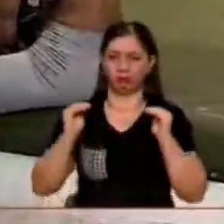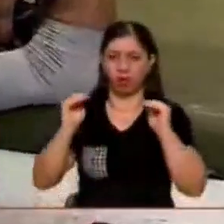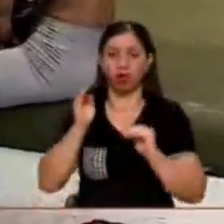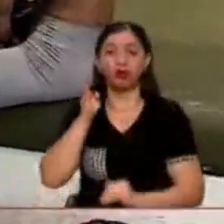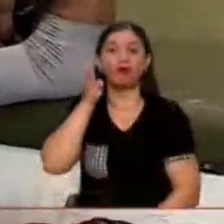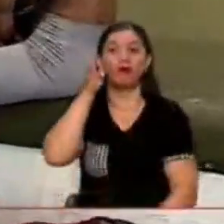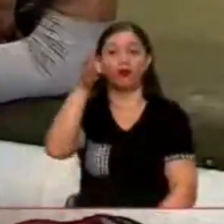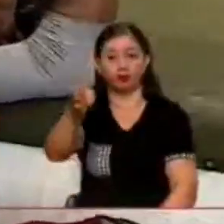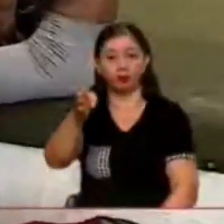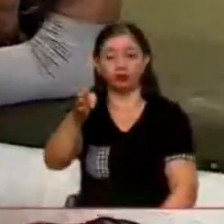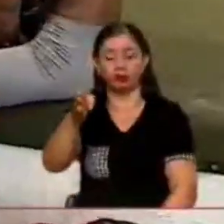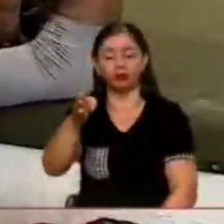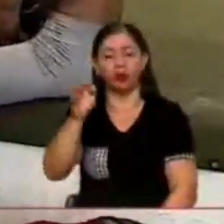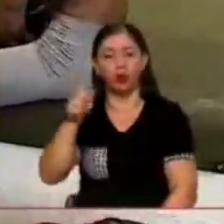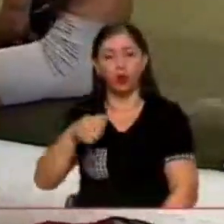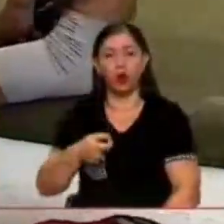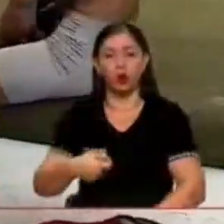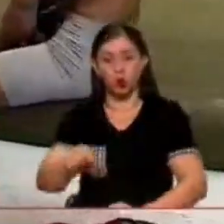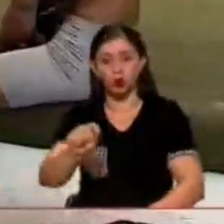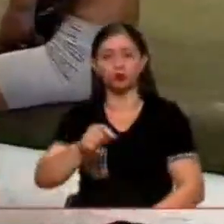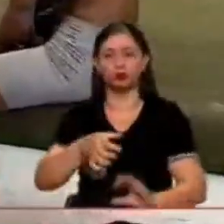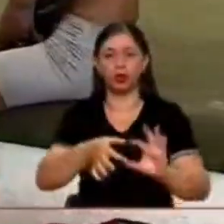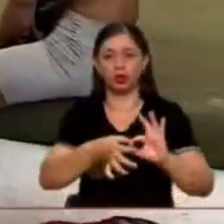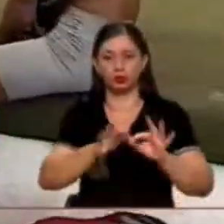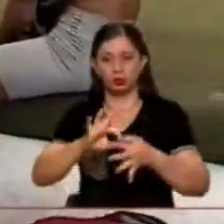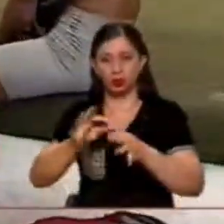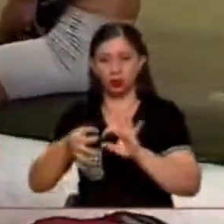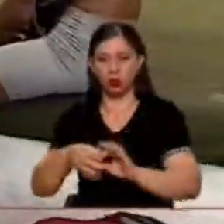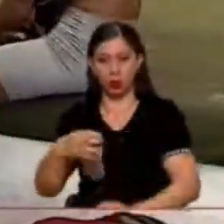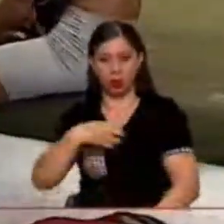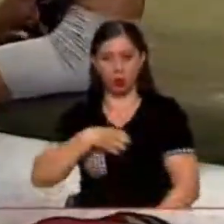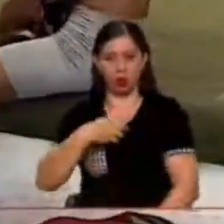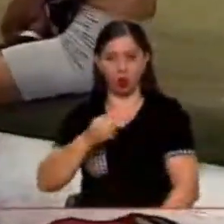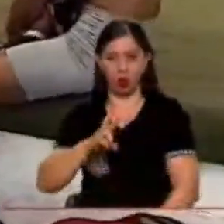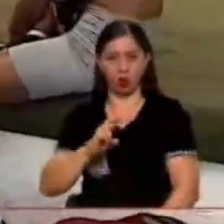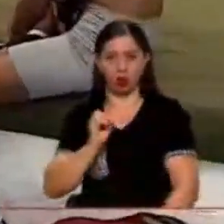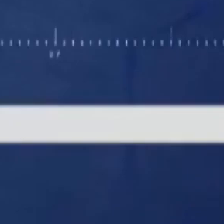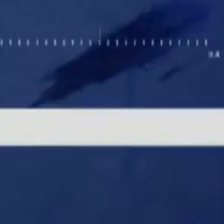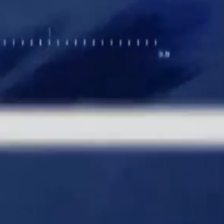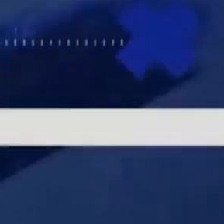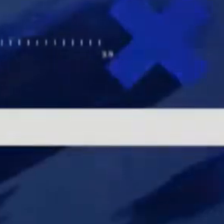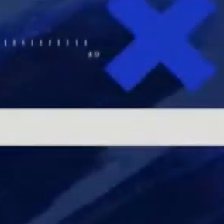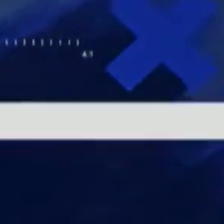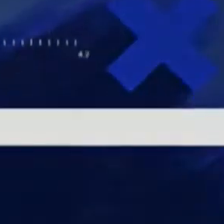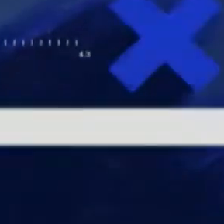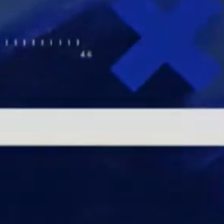en un futuro, una próxima Olimpiada, una medalla de oro olímpica.